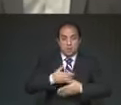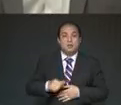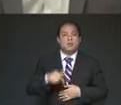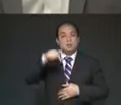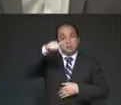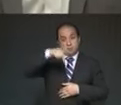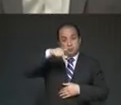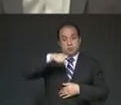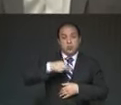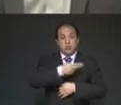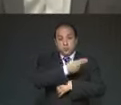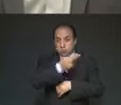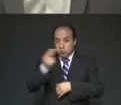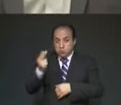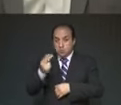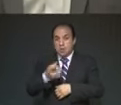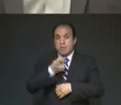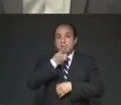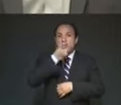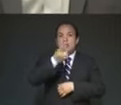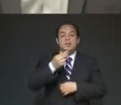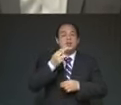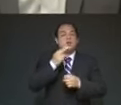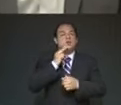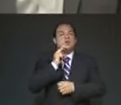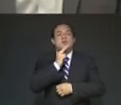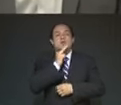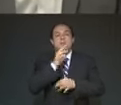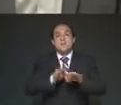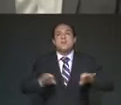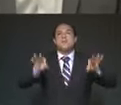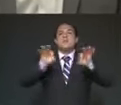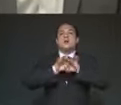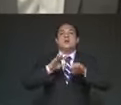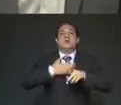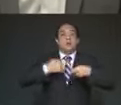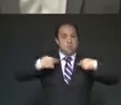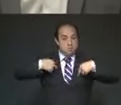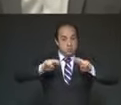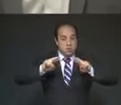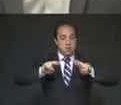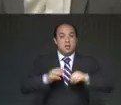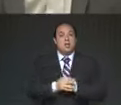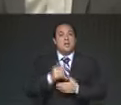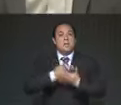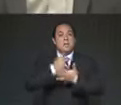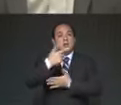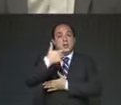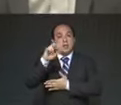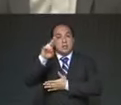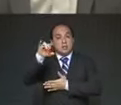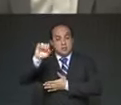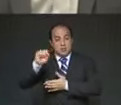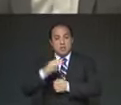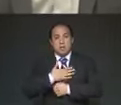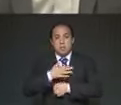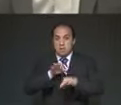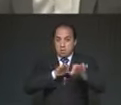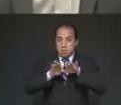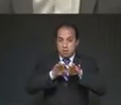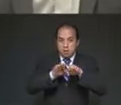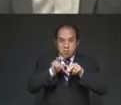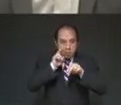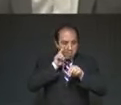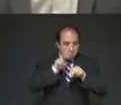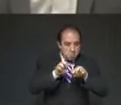darles una gran noticia. Como adjudicador oficial de Guinness World Records, mi oficio es medir, observar